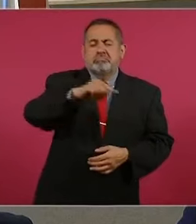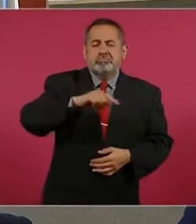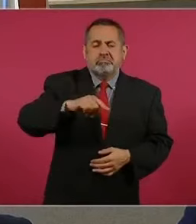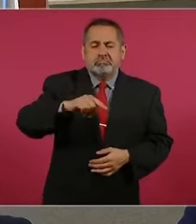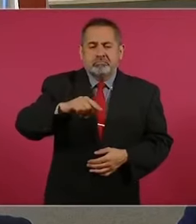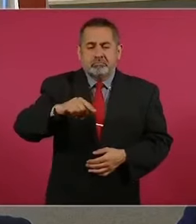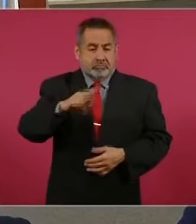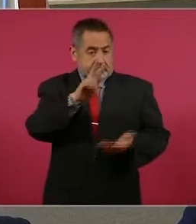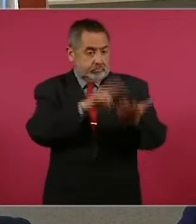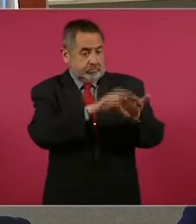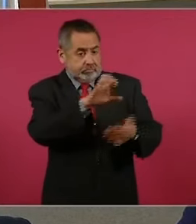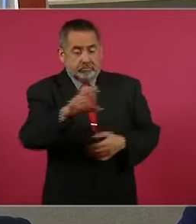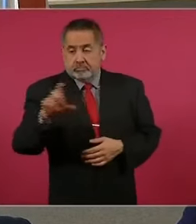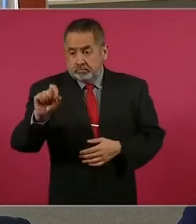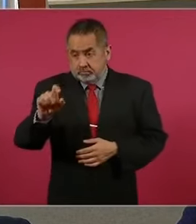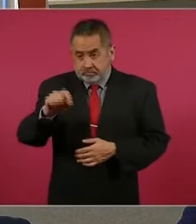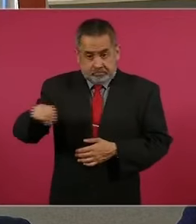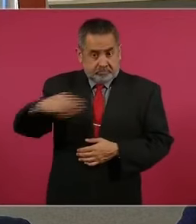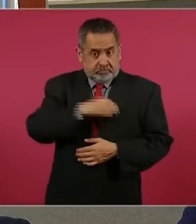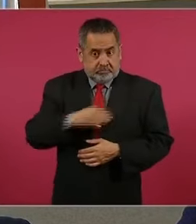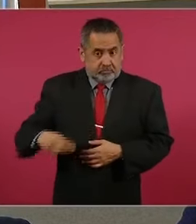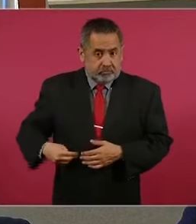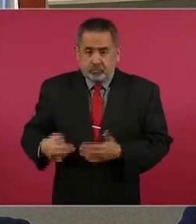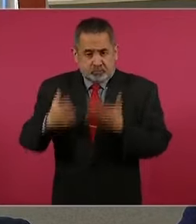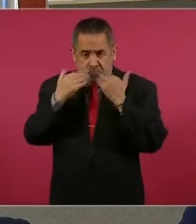de los 2,500.